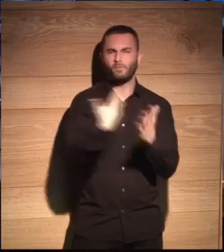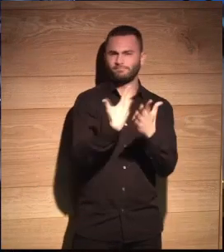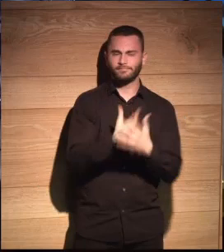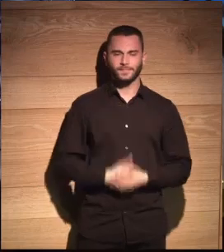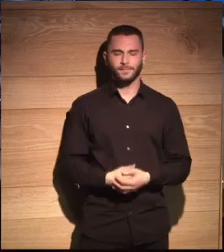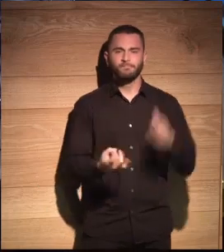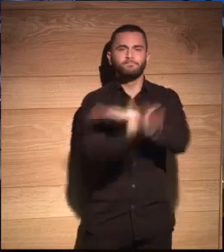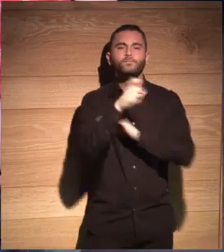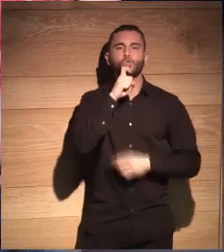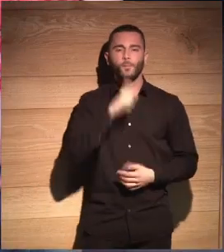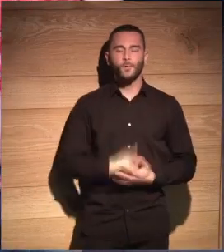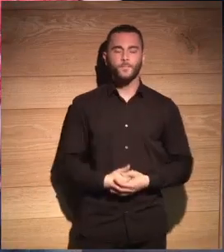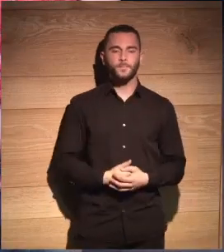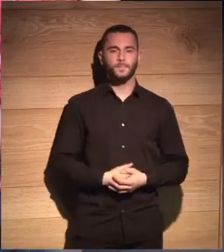eso.